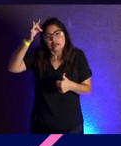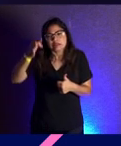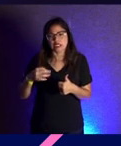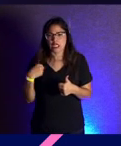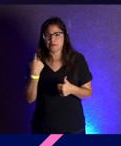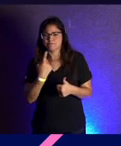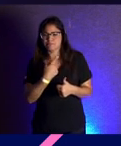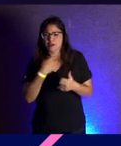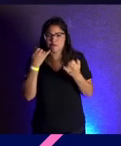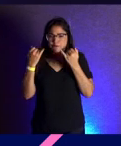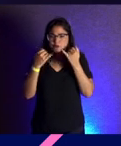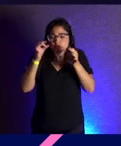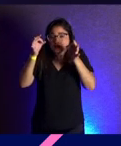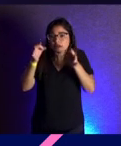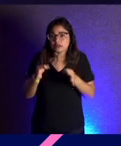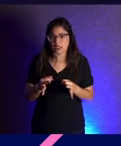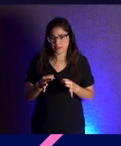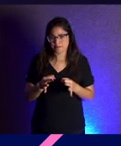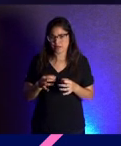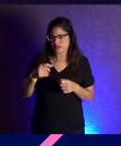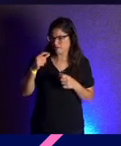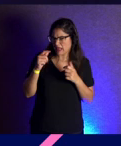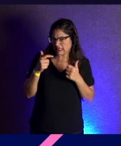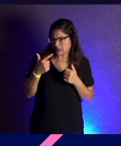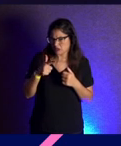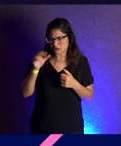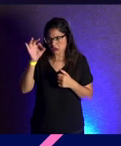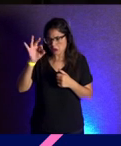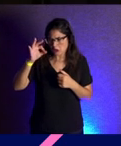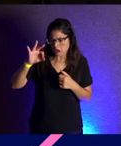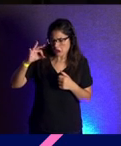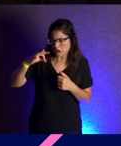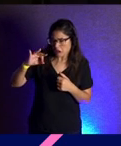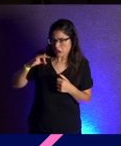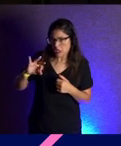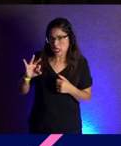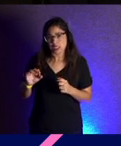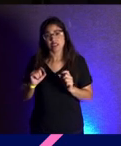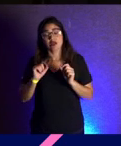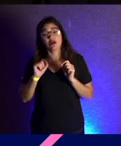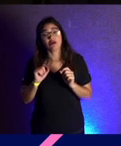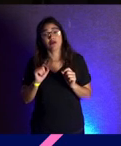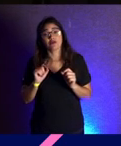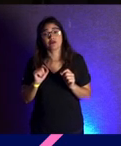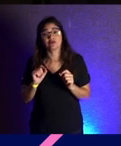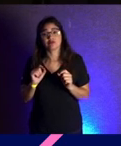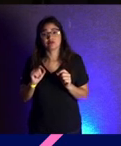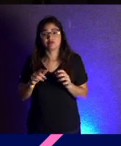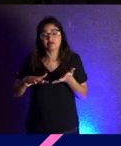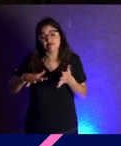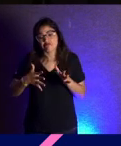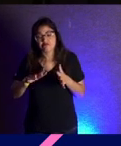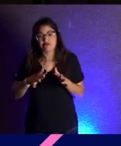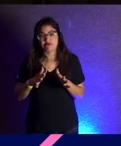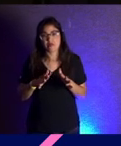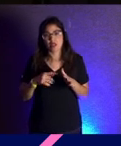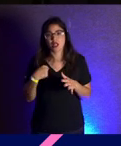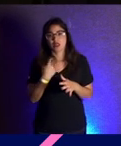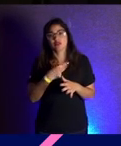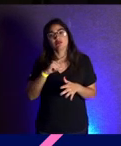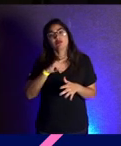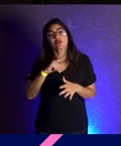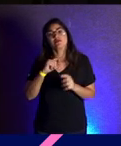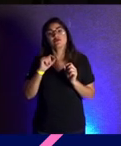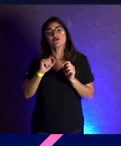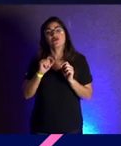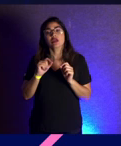no estamos corrigiendo para datos parciales, es que el presupuesto que estamos haciendo. Estamos suponiendo que tenemos todos los